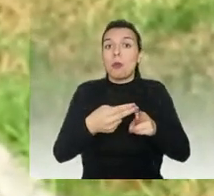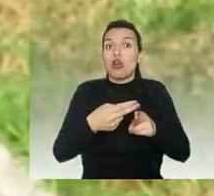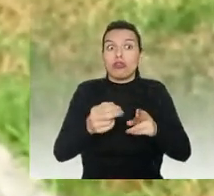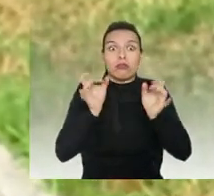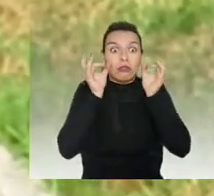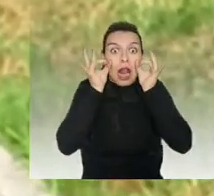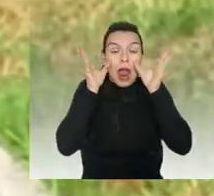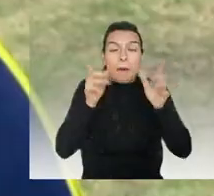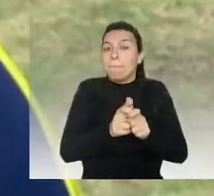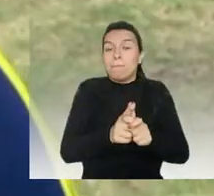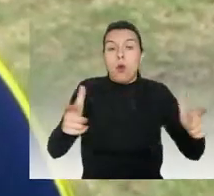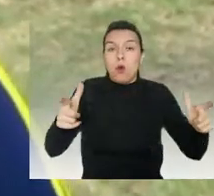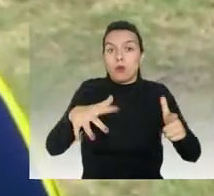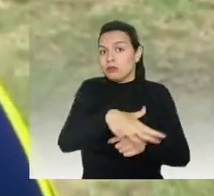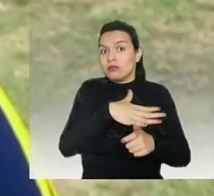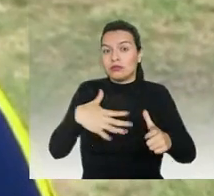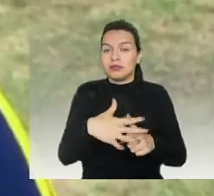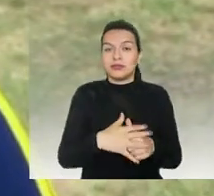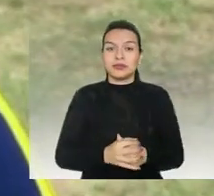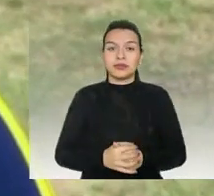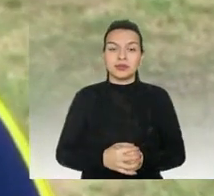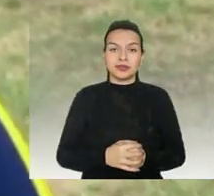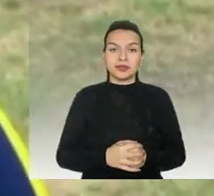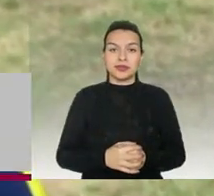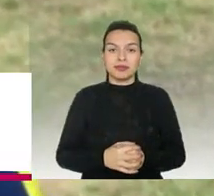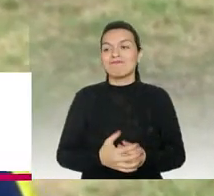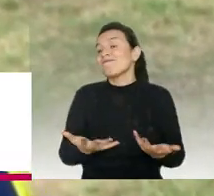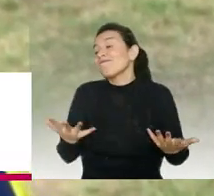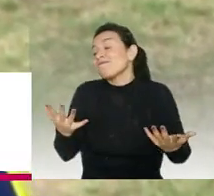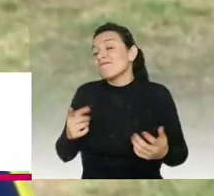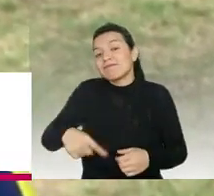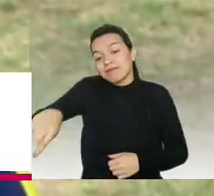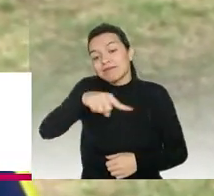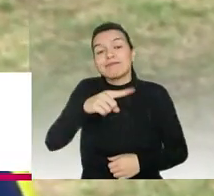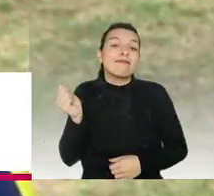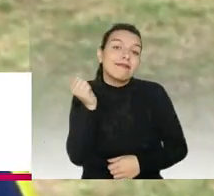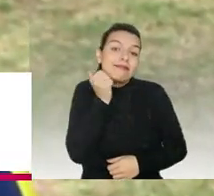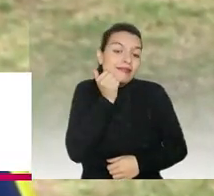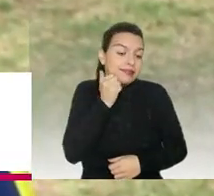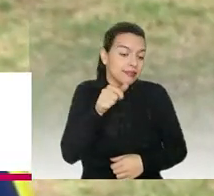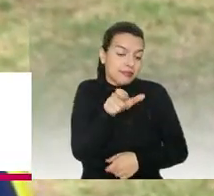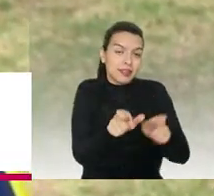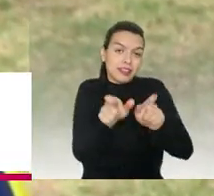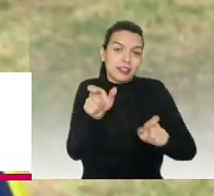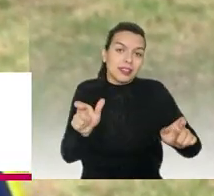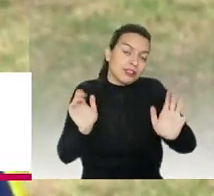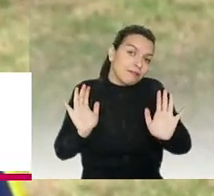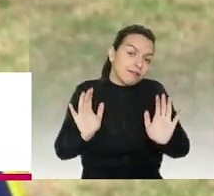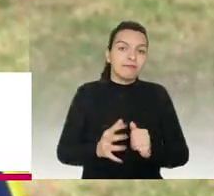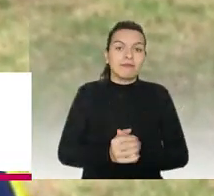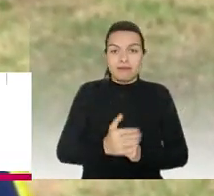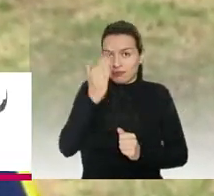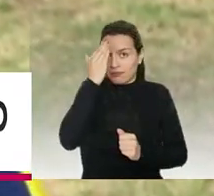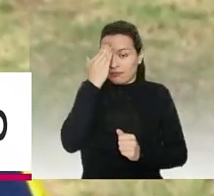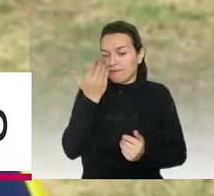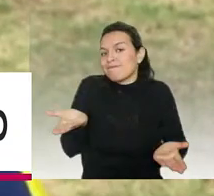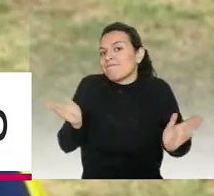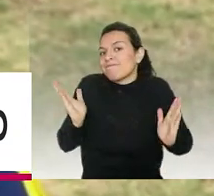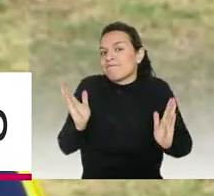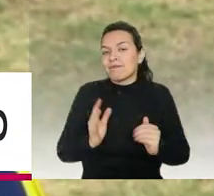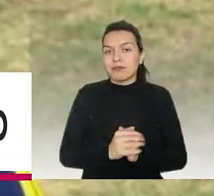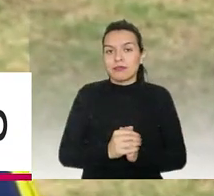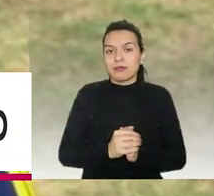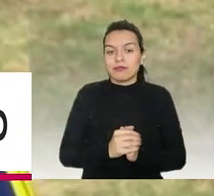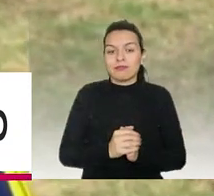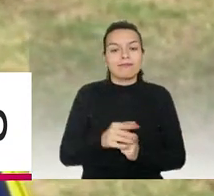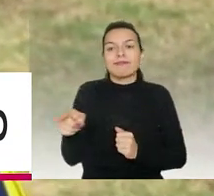y esta zona por la desobediencia que tener que tiene la ciudad la gente nos respeta y no se cuidan